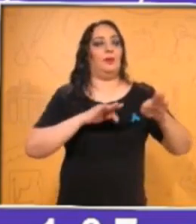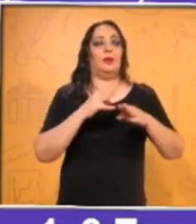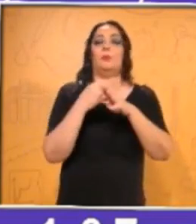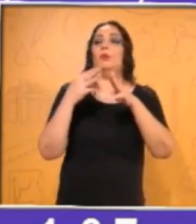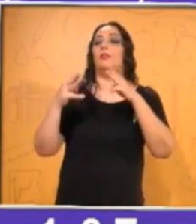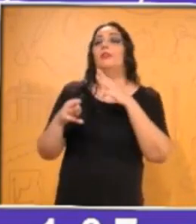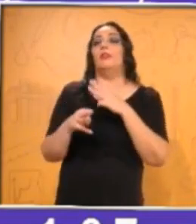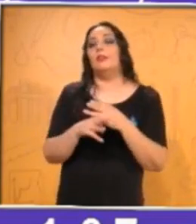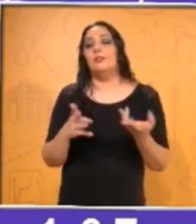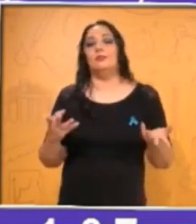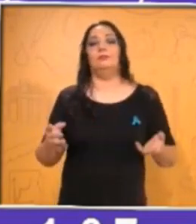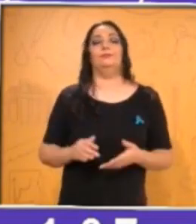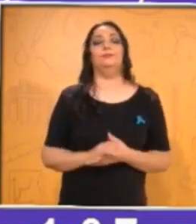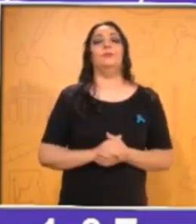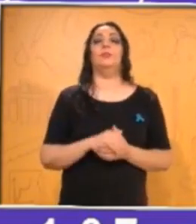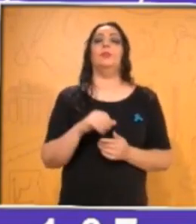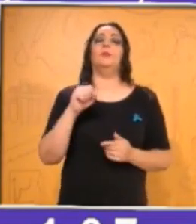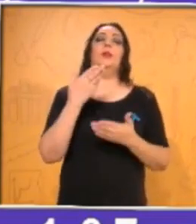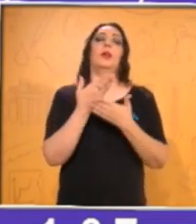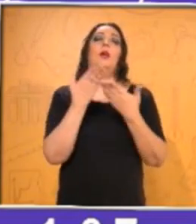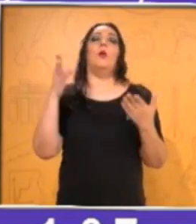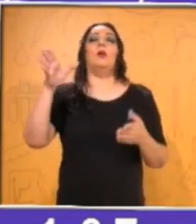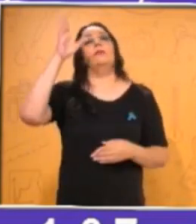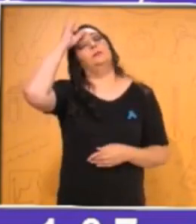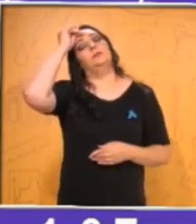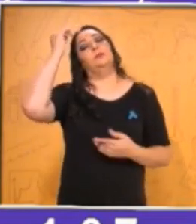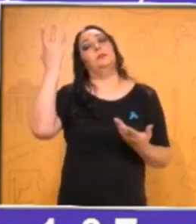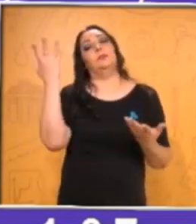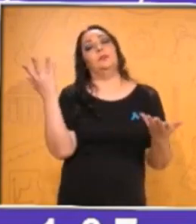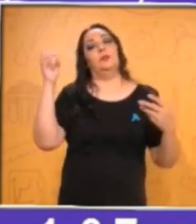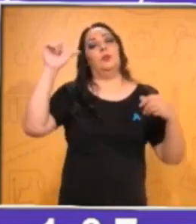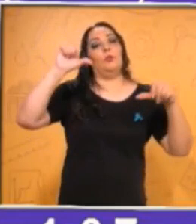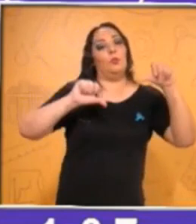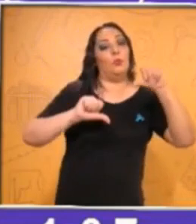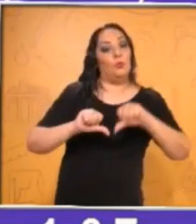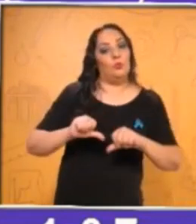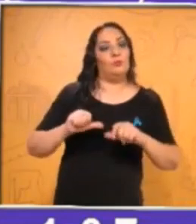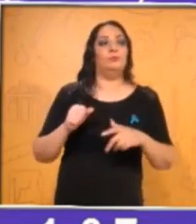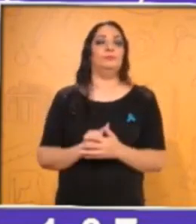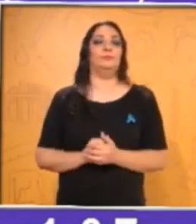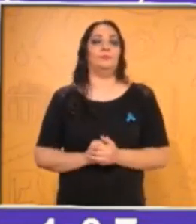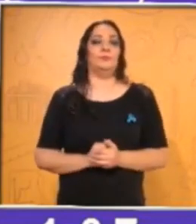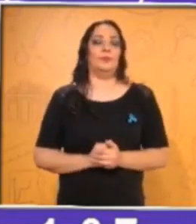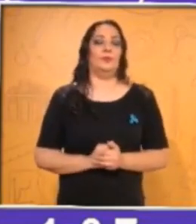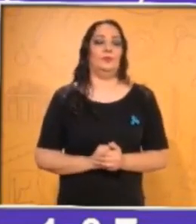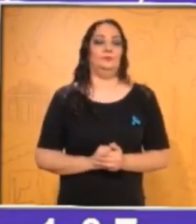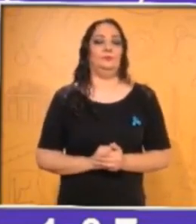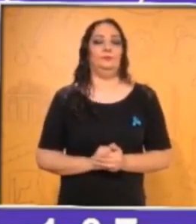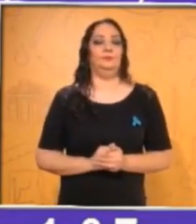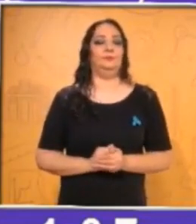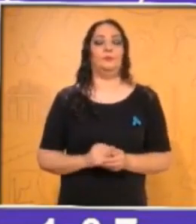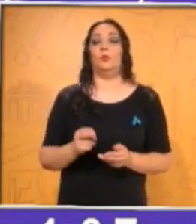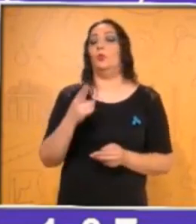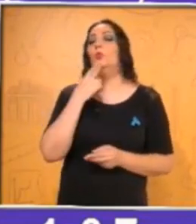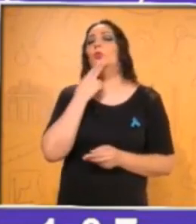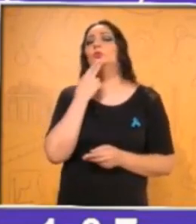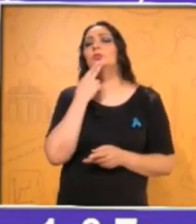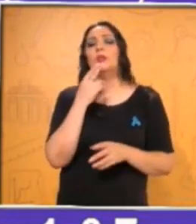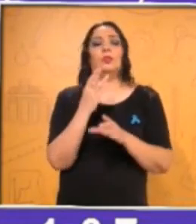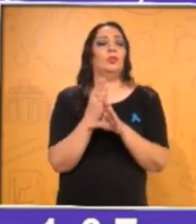material para trabajar. Los aprendizajes esperados que vamos a abordar en esta ocasión es emplear